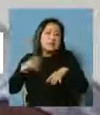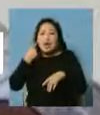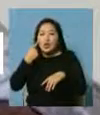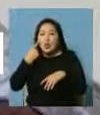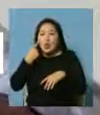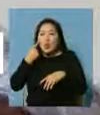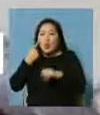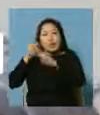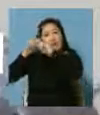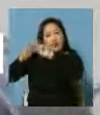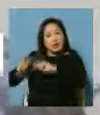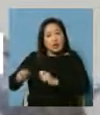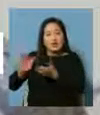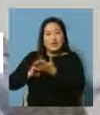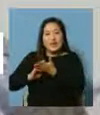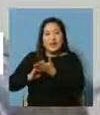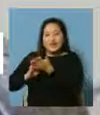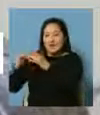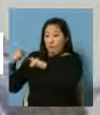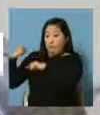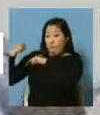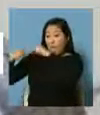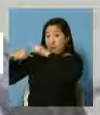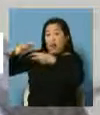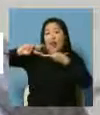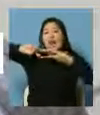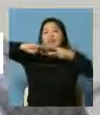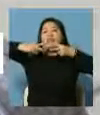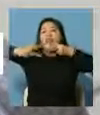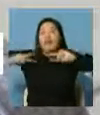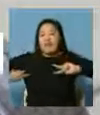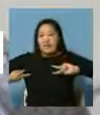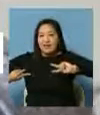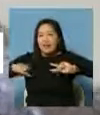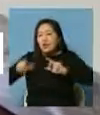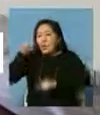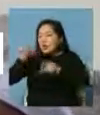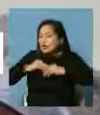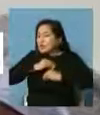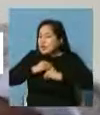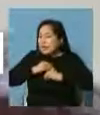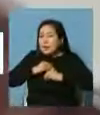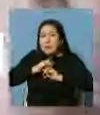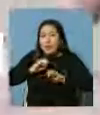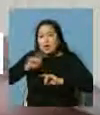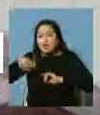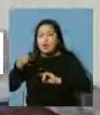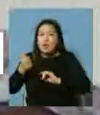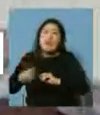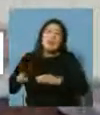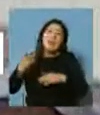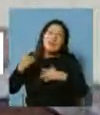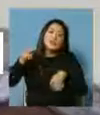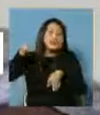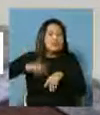de los factores genéticos que hacen que una persona que tiene el virus sea más sensible a otra. Pero eso también va a llevar su